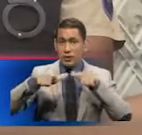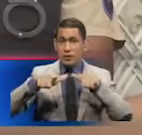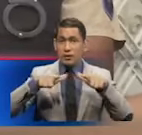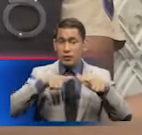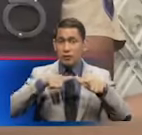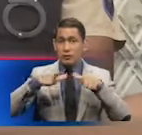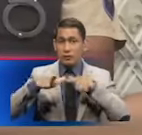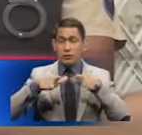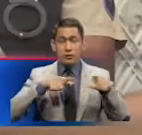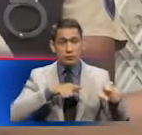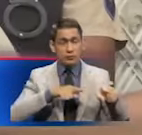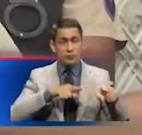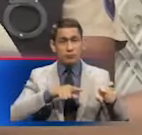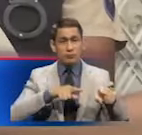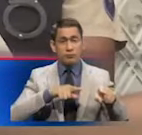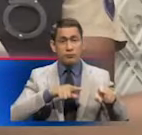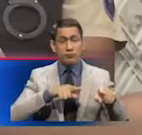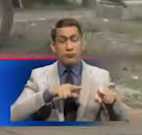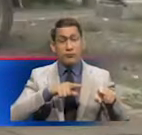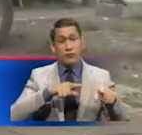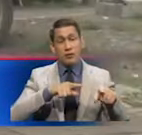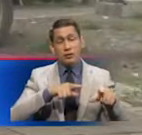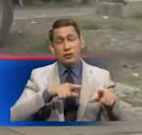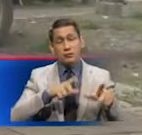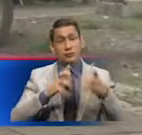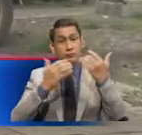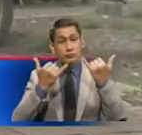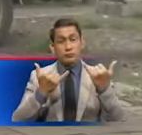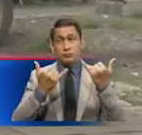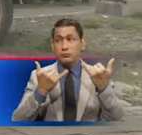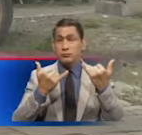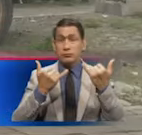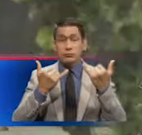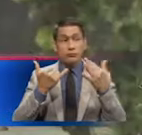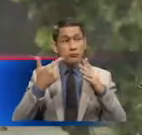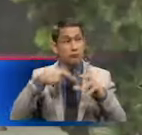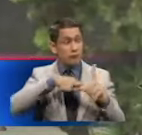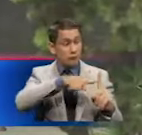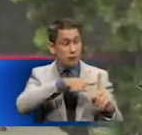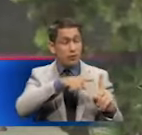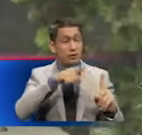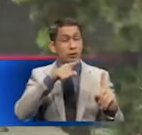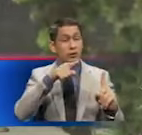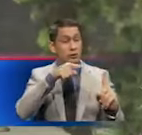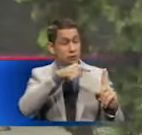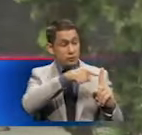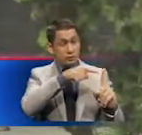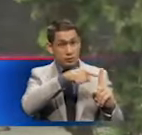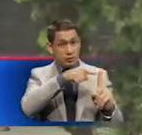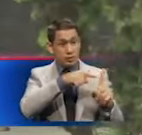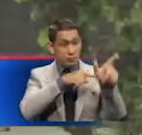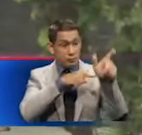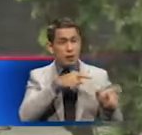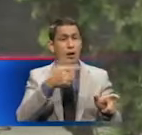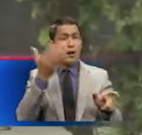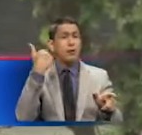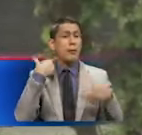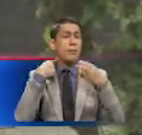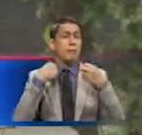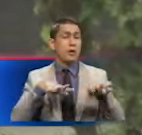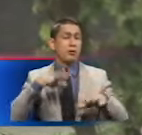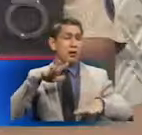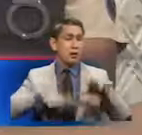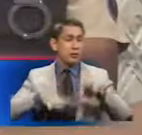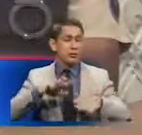que tiene algunos antecedentes relacionados. Aparentemente el sujeto estaba reportado como desaparecido. Bueno, aparentemente parece